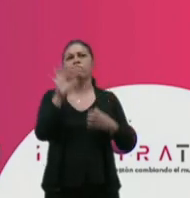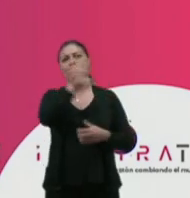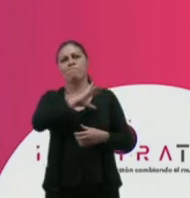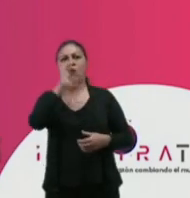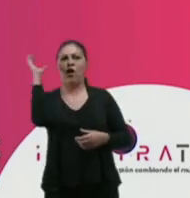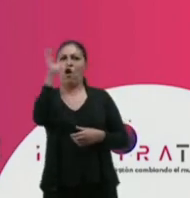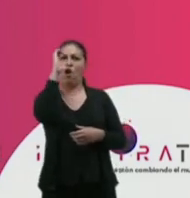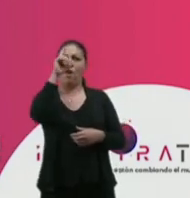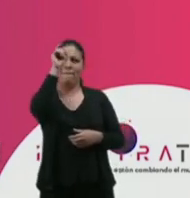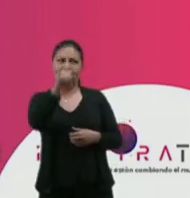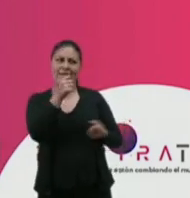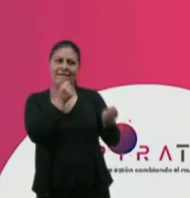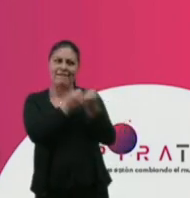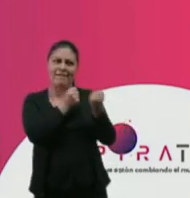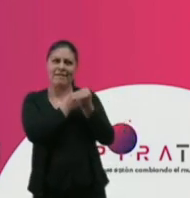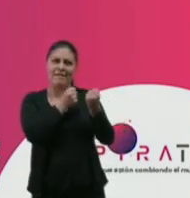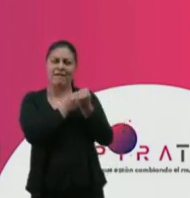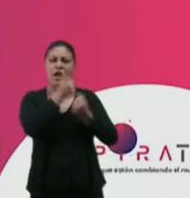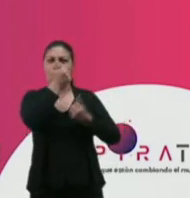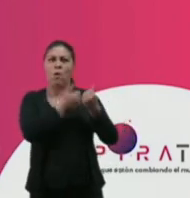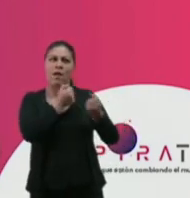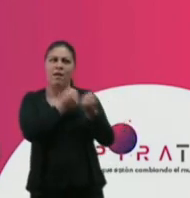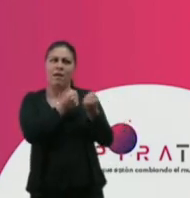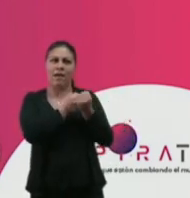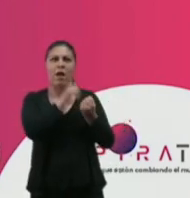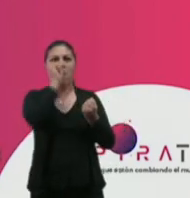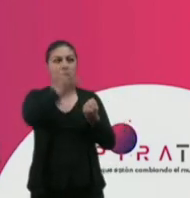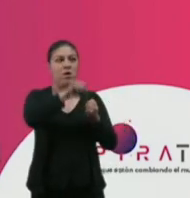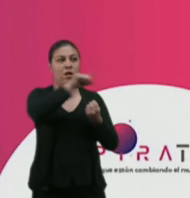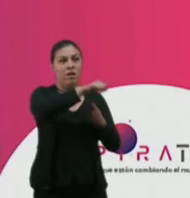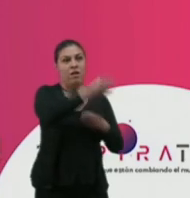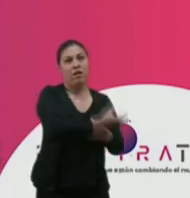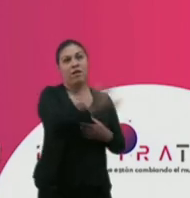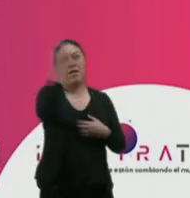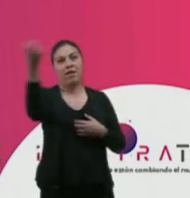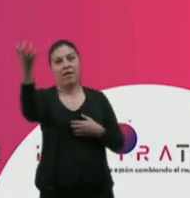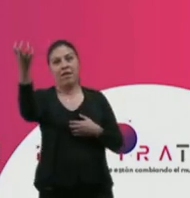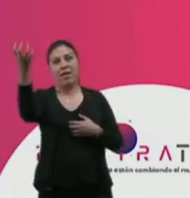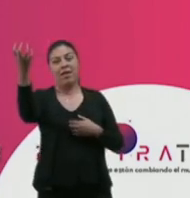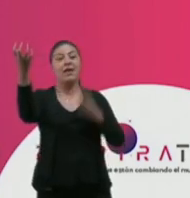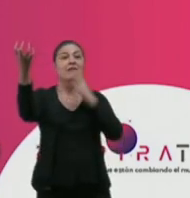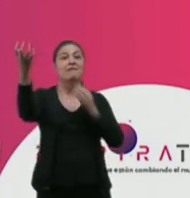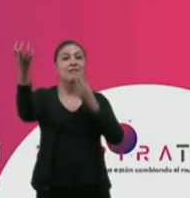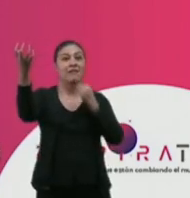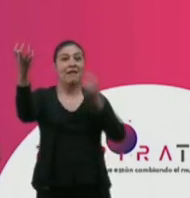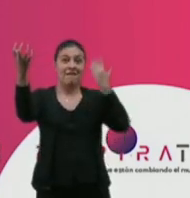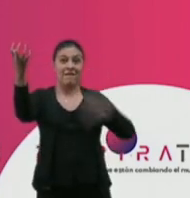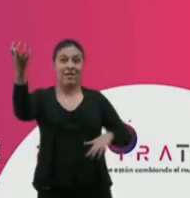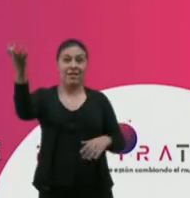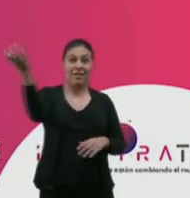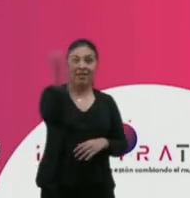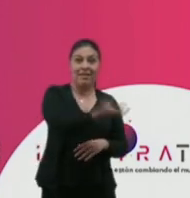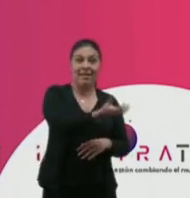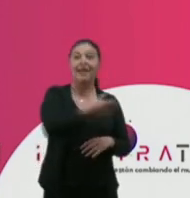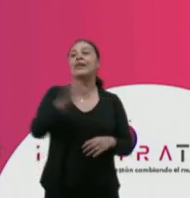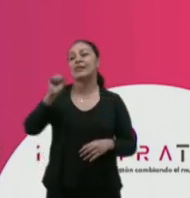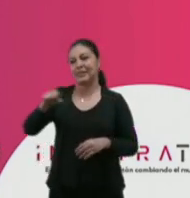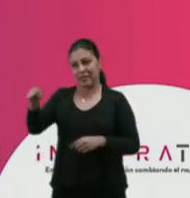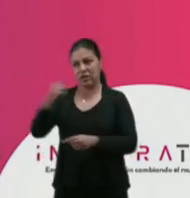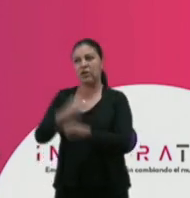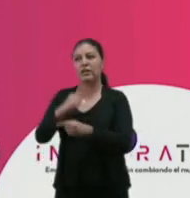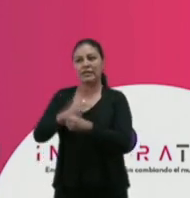en un programa de aceleración en Israel y volverlos a traerles. No, no, no. Yo dije eso. Sí,